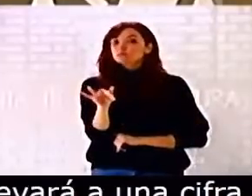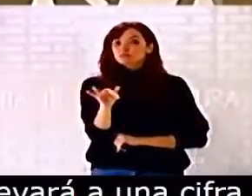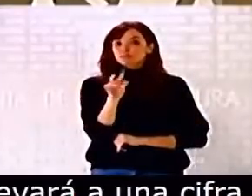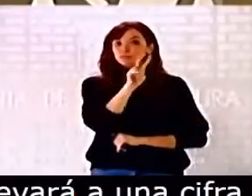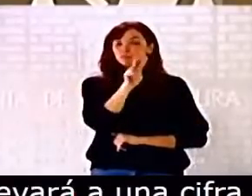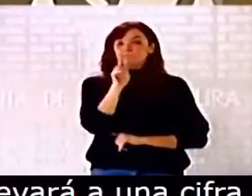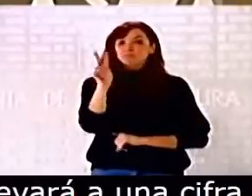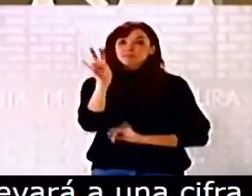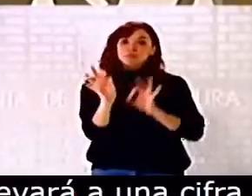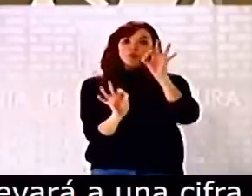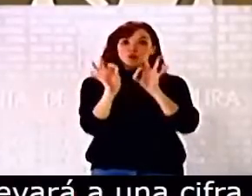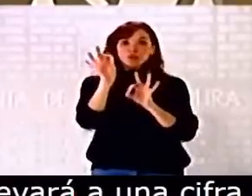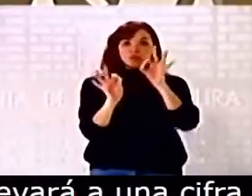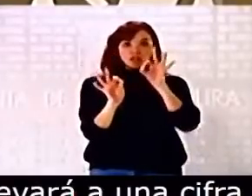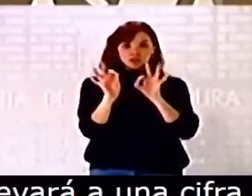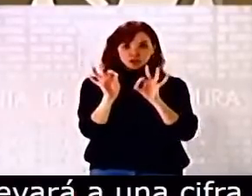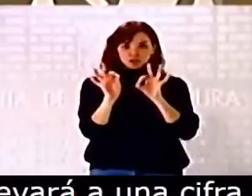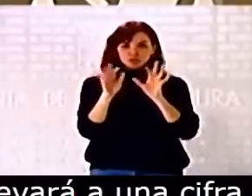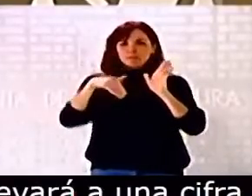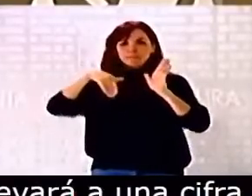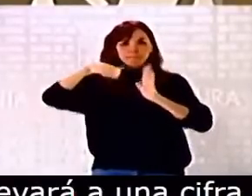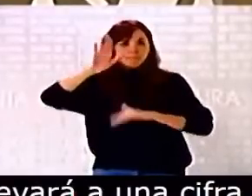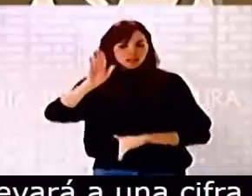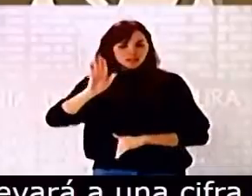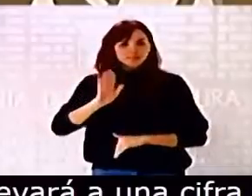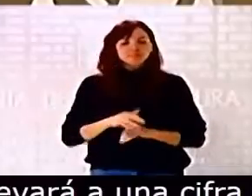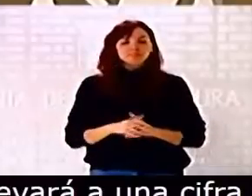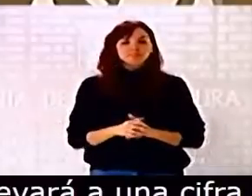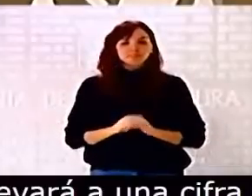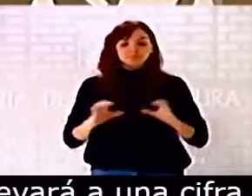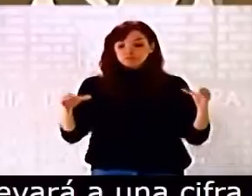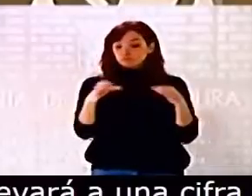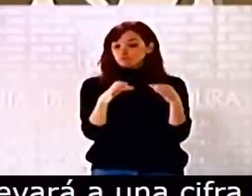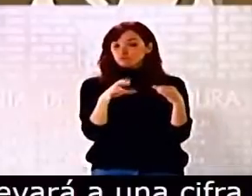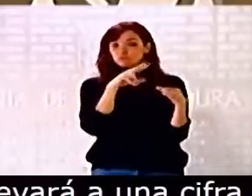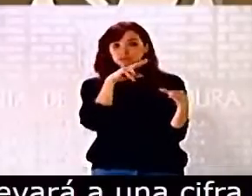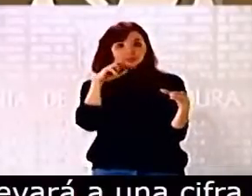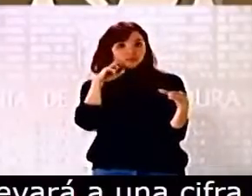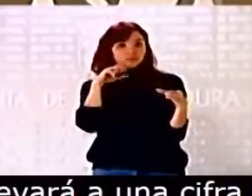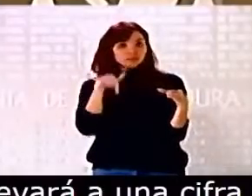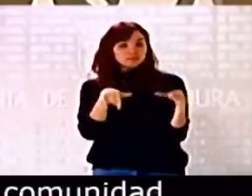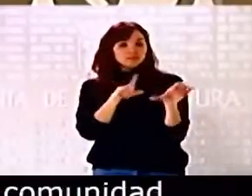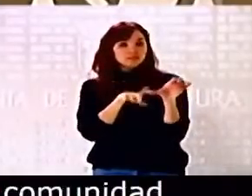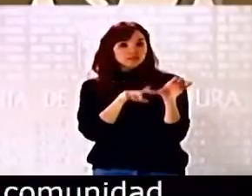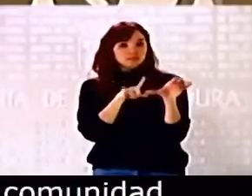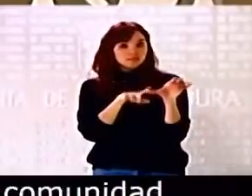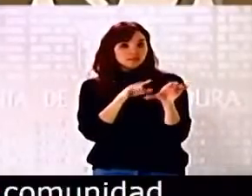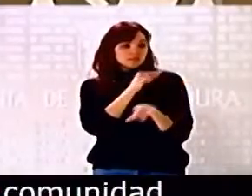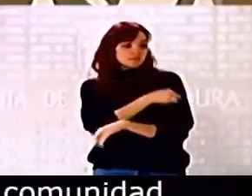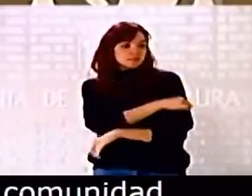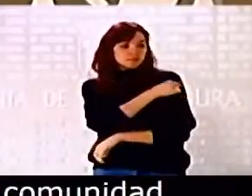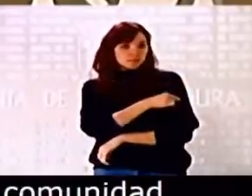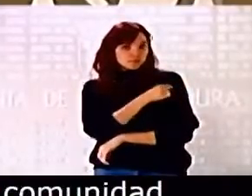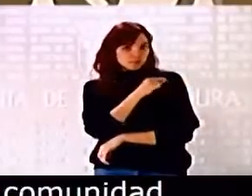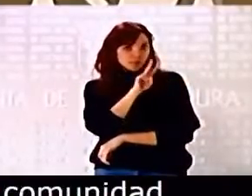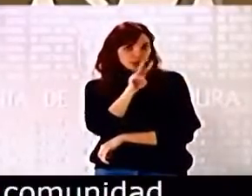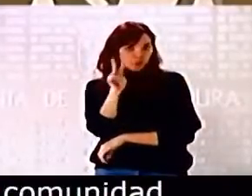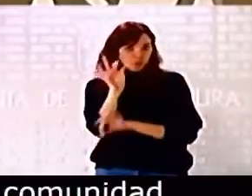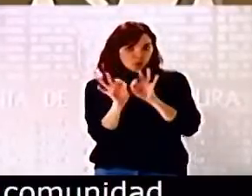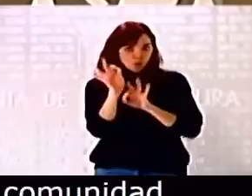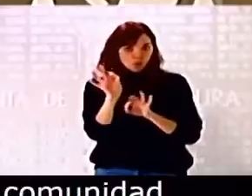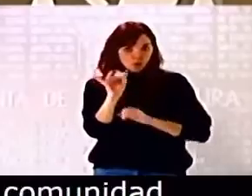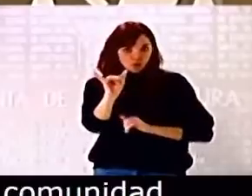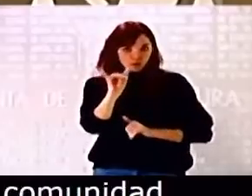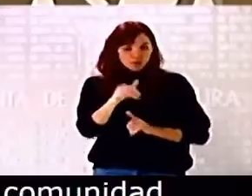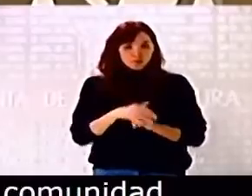22% del total de dosis que tenemos en la comunidad autónoma administradas. Y en